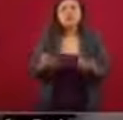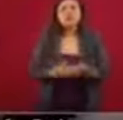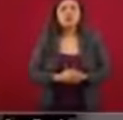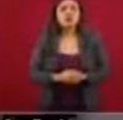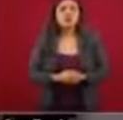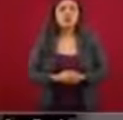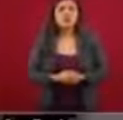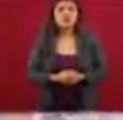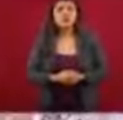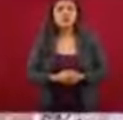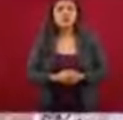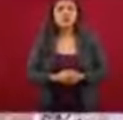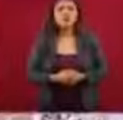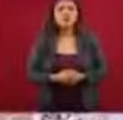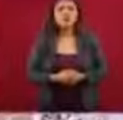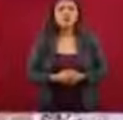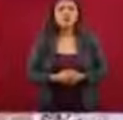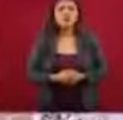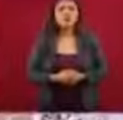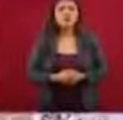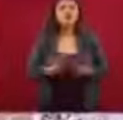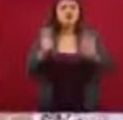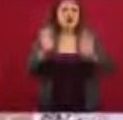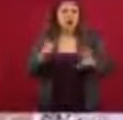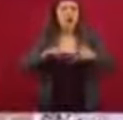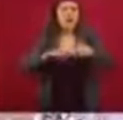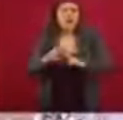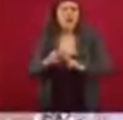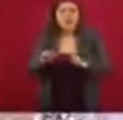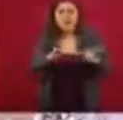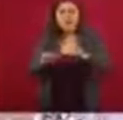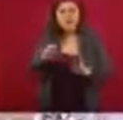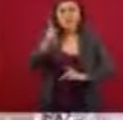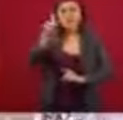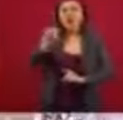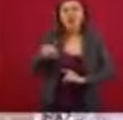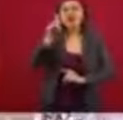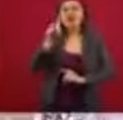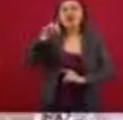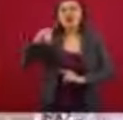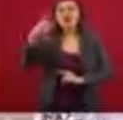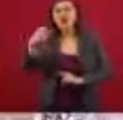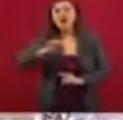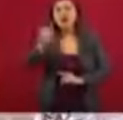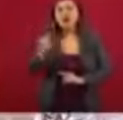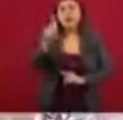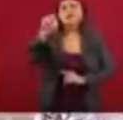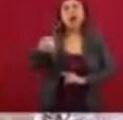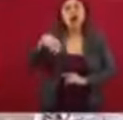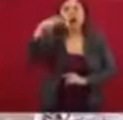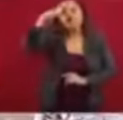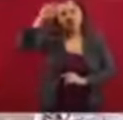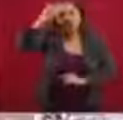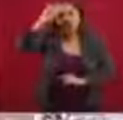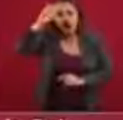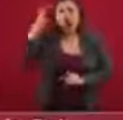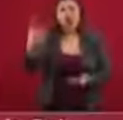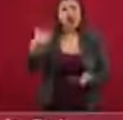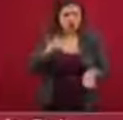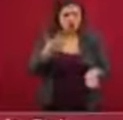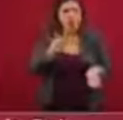y se echó a andar el plan dn3 el plan marina estamos